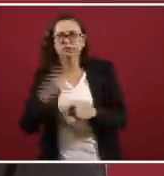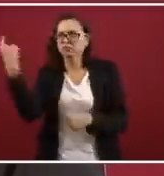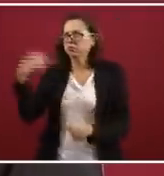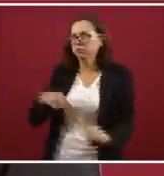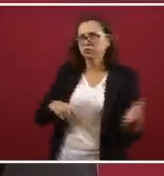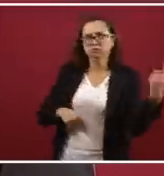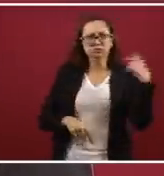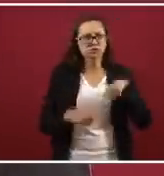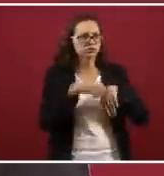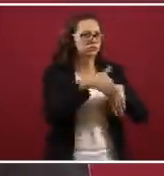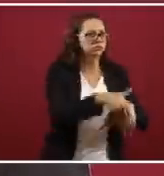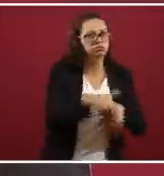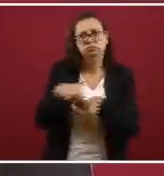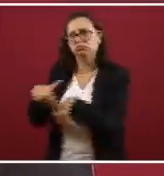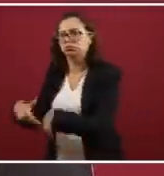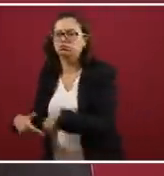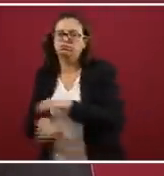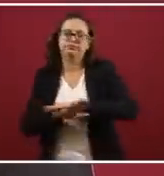diferencia.